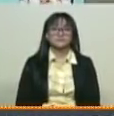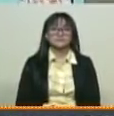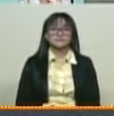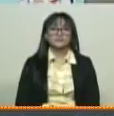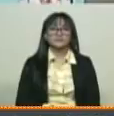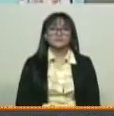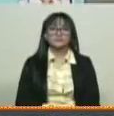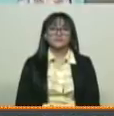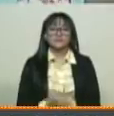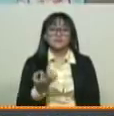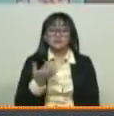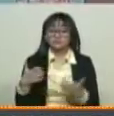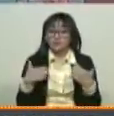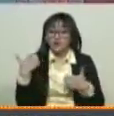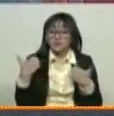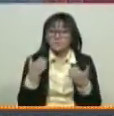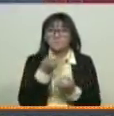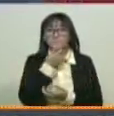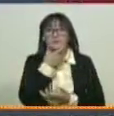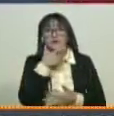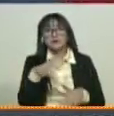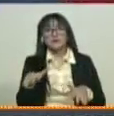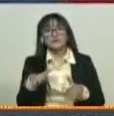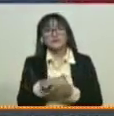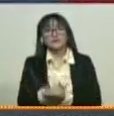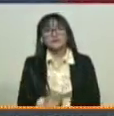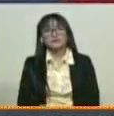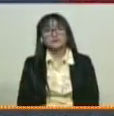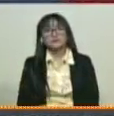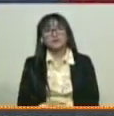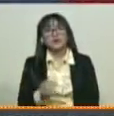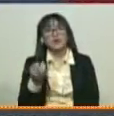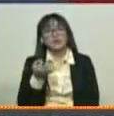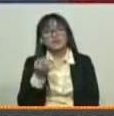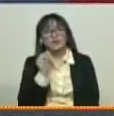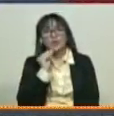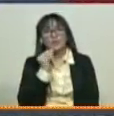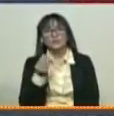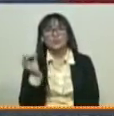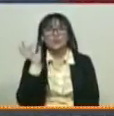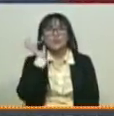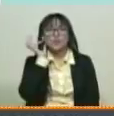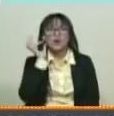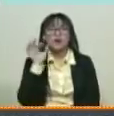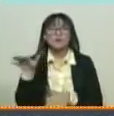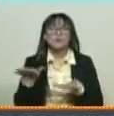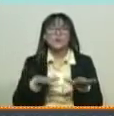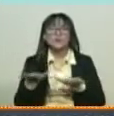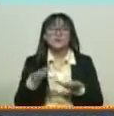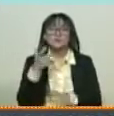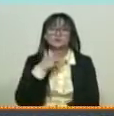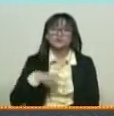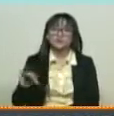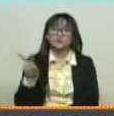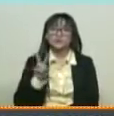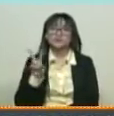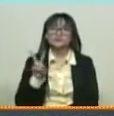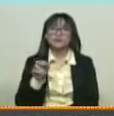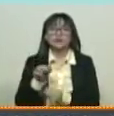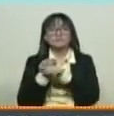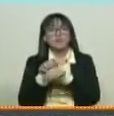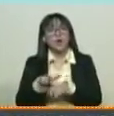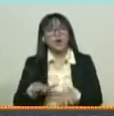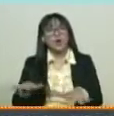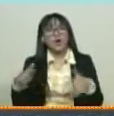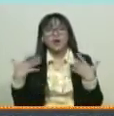Fue muy emocionante y hermoso notar cómo nuestra juventud, cómo nuestras mujeres, cómo nuestro movimiento Somos Venezuela se desplegó